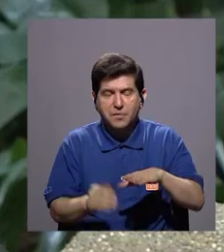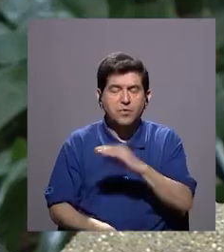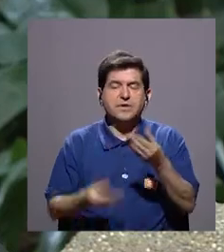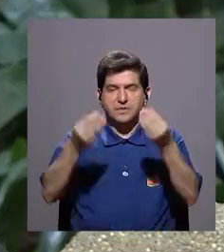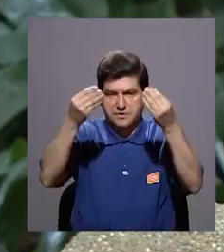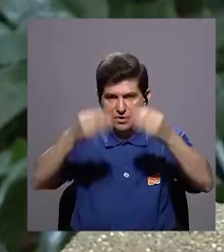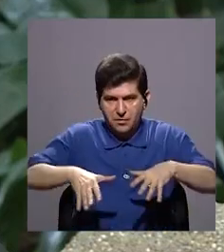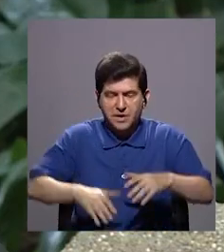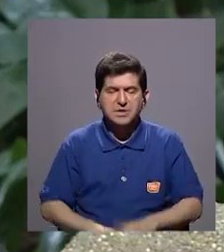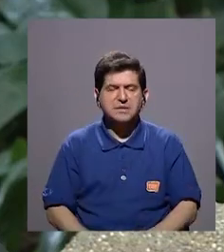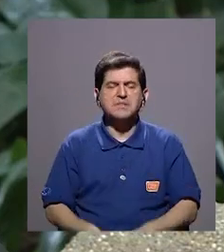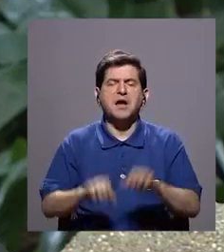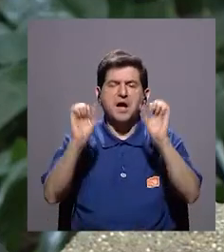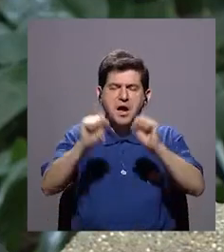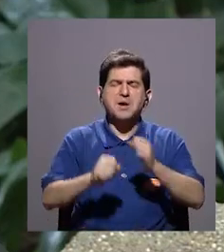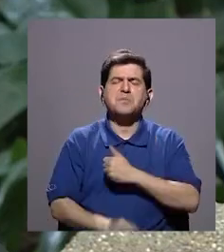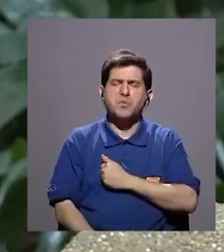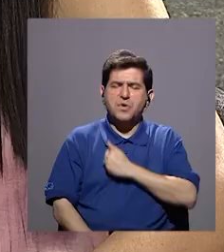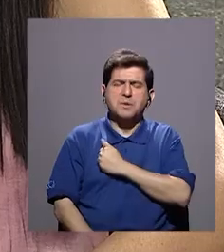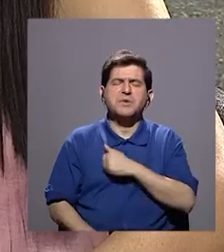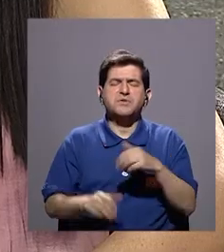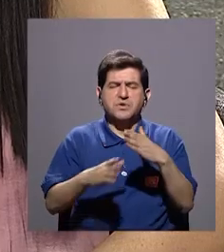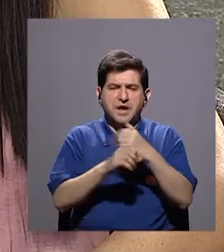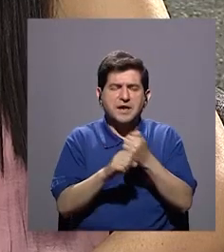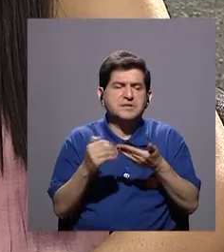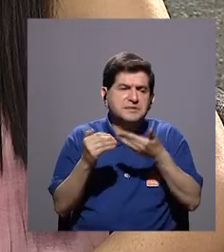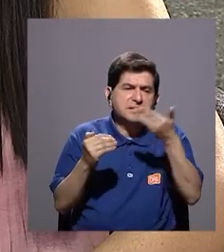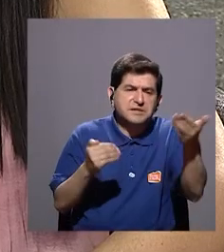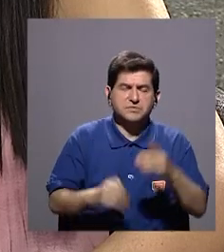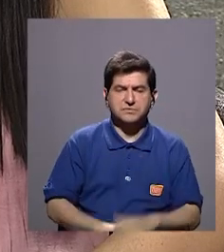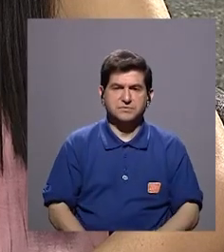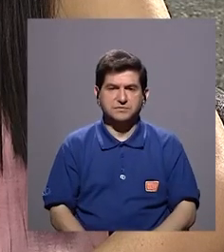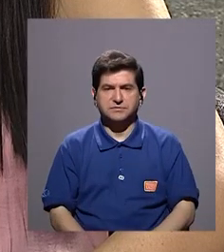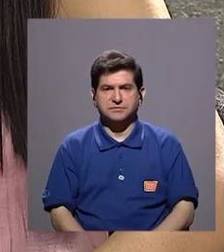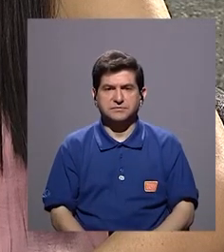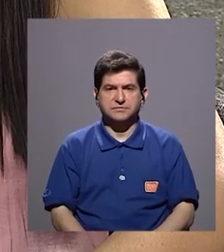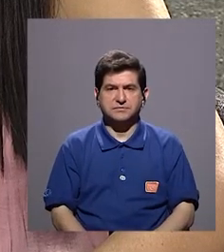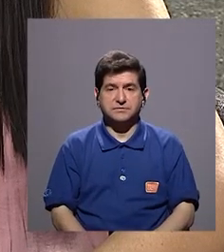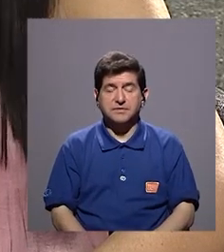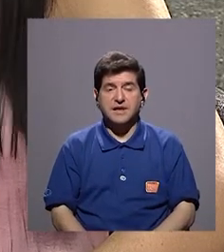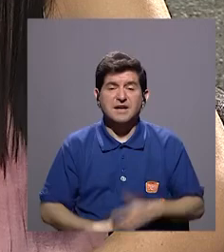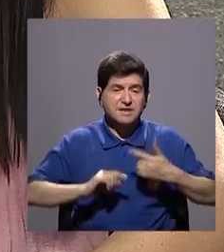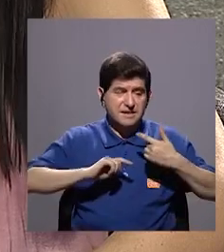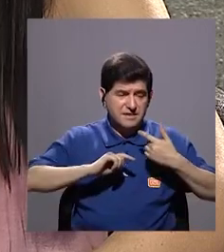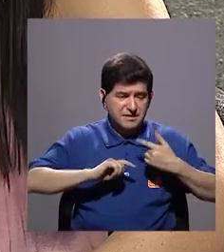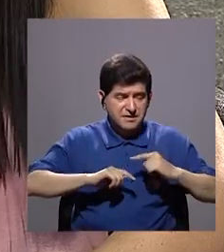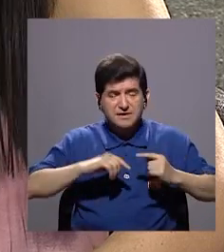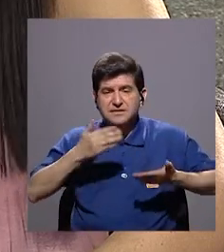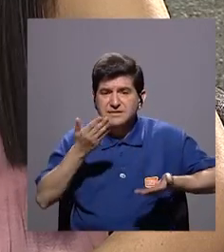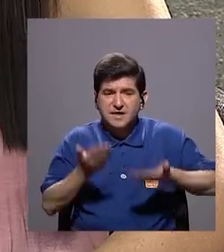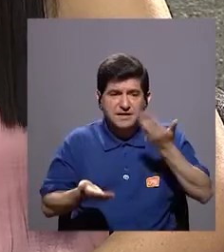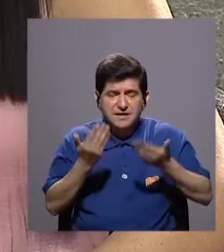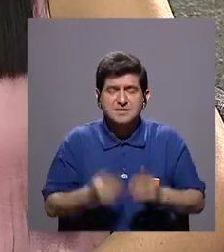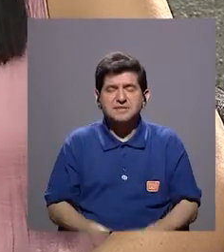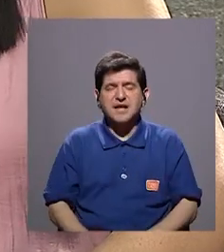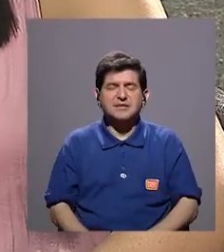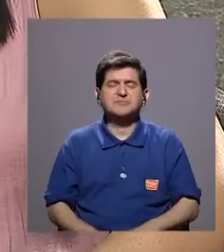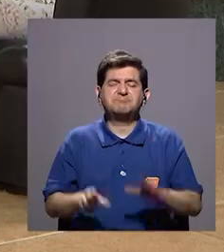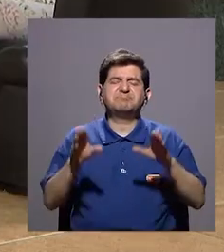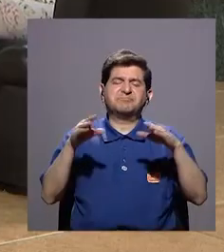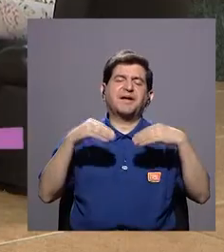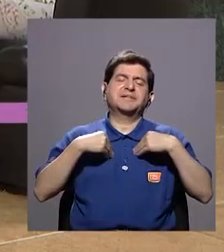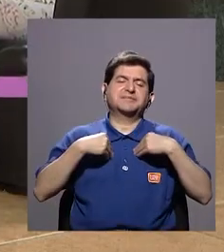que ya no lo tiene, que puede perdonar a la persona que le hizo lo que le hizo, que siente que ya sí está